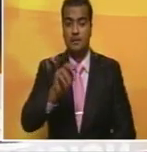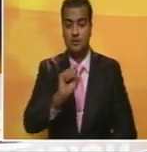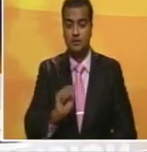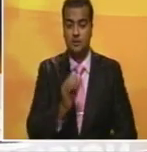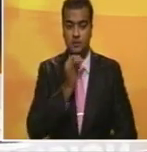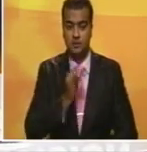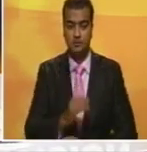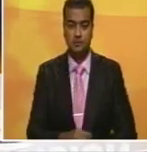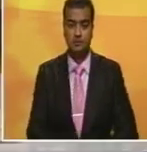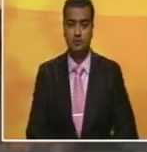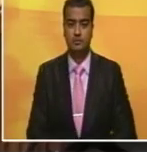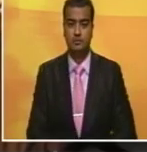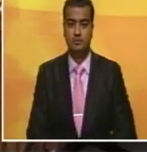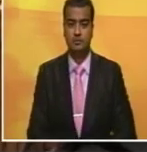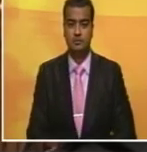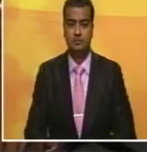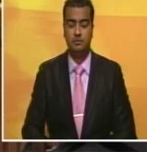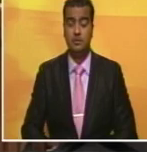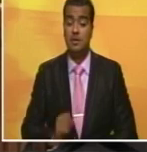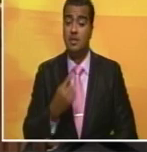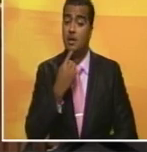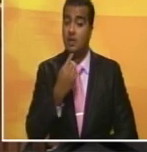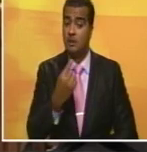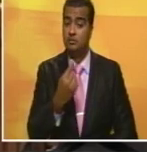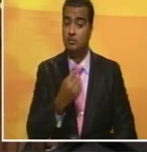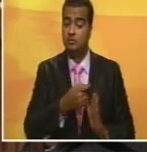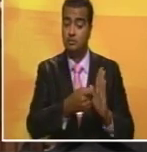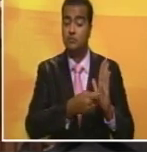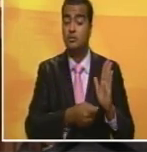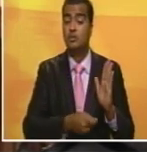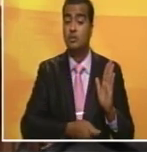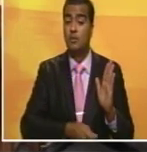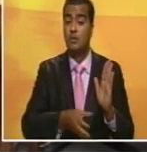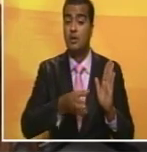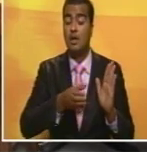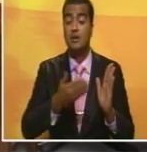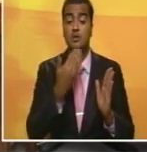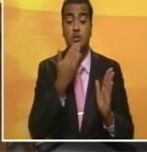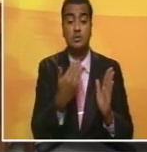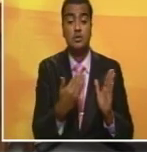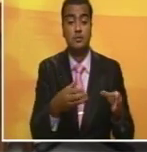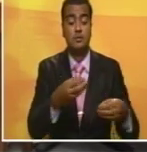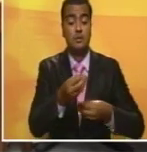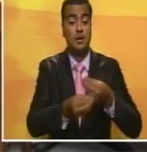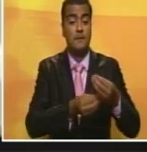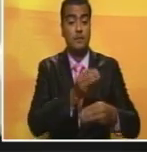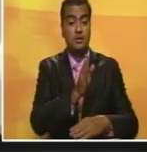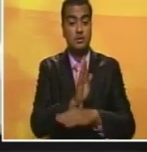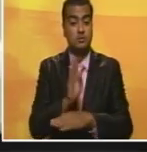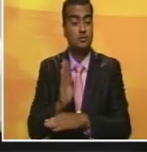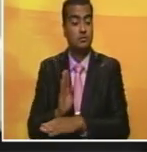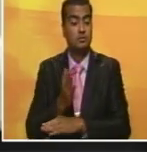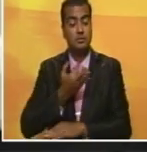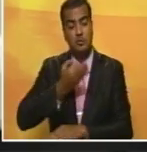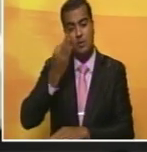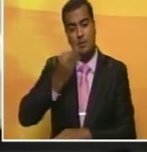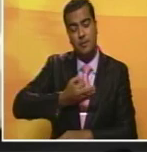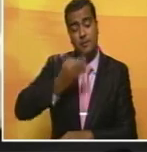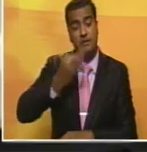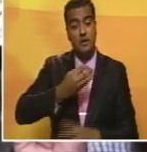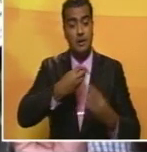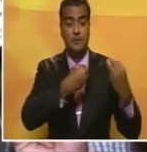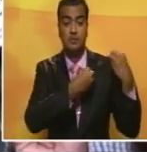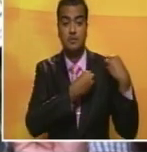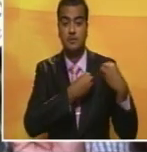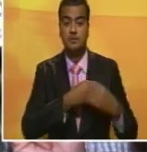nos tiene la información. Emitieron un comunicado en donde solicitan a los organismos de seguridad a cumplir con su verdadero